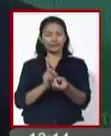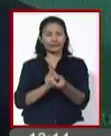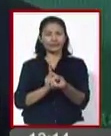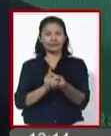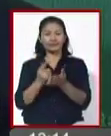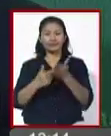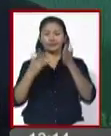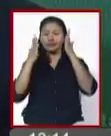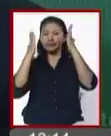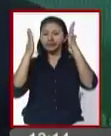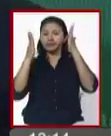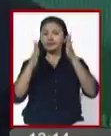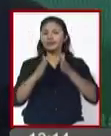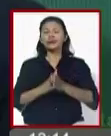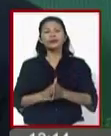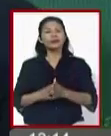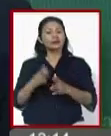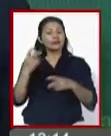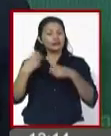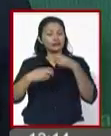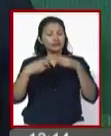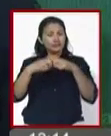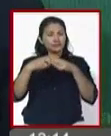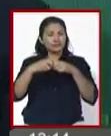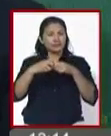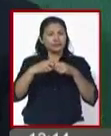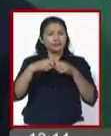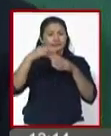médicos que atienden a los casos neurológicos